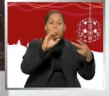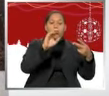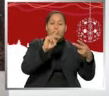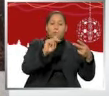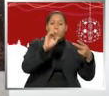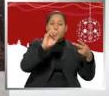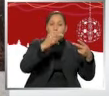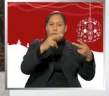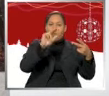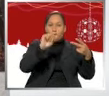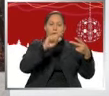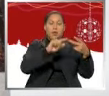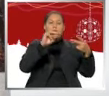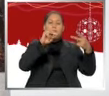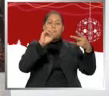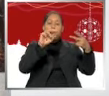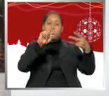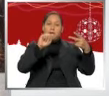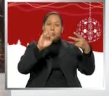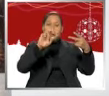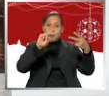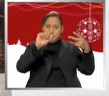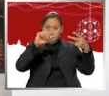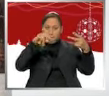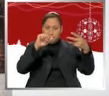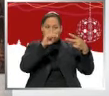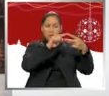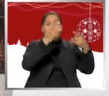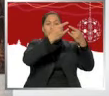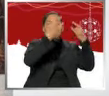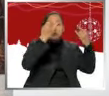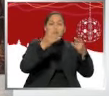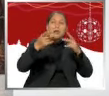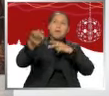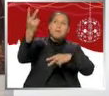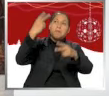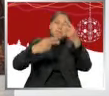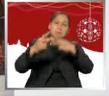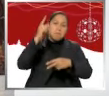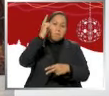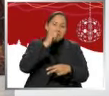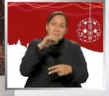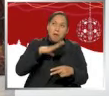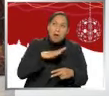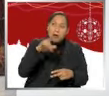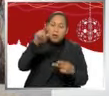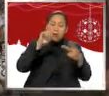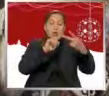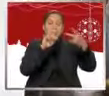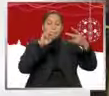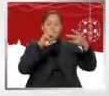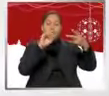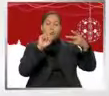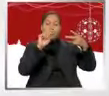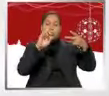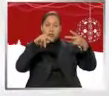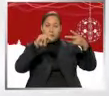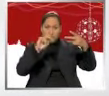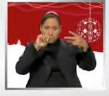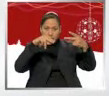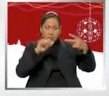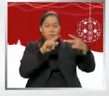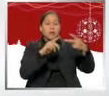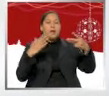Nicán Motecpana. El Nicán Mopogua es el relato de las apariciones y el Nicán Motecpana es el relato de